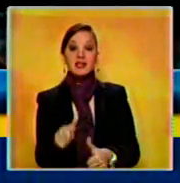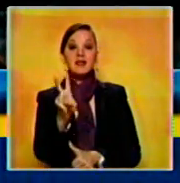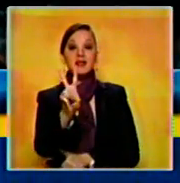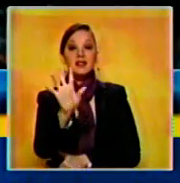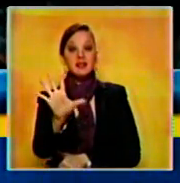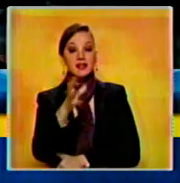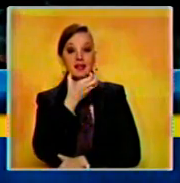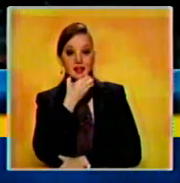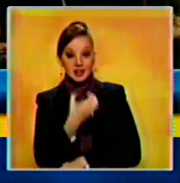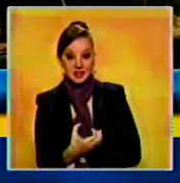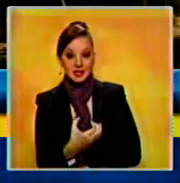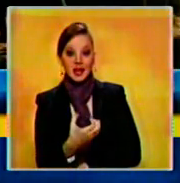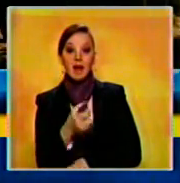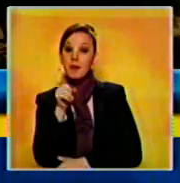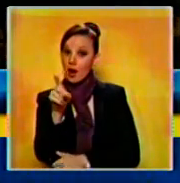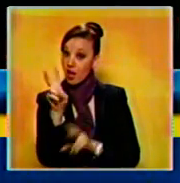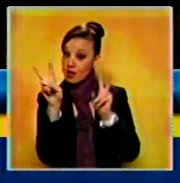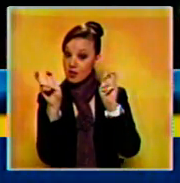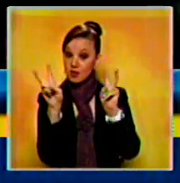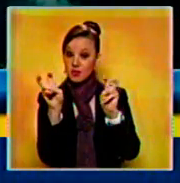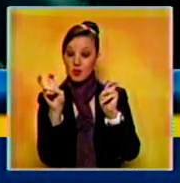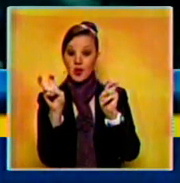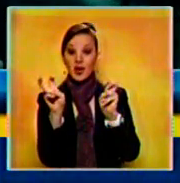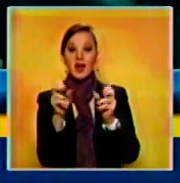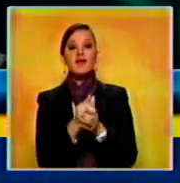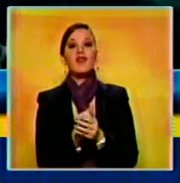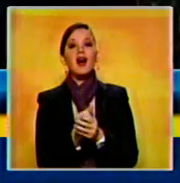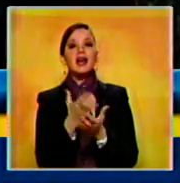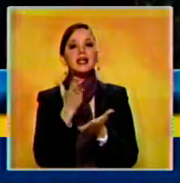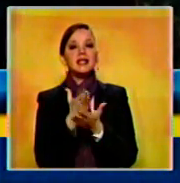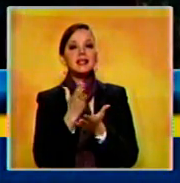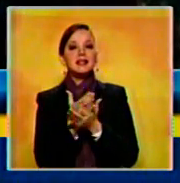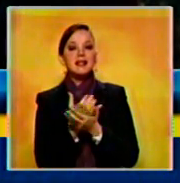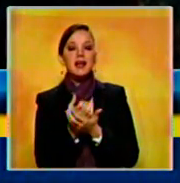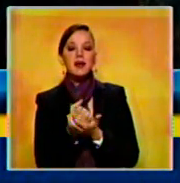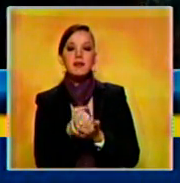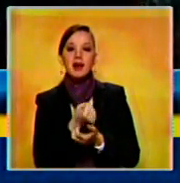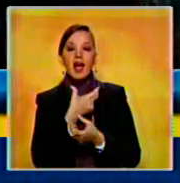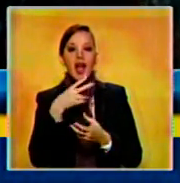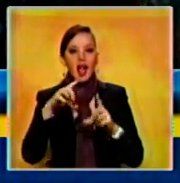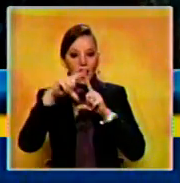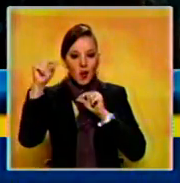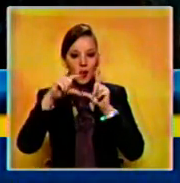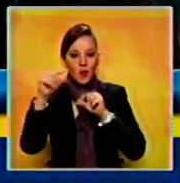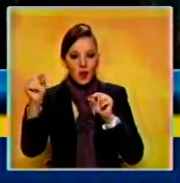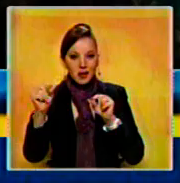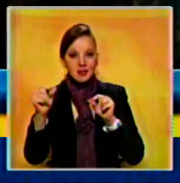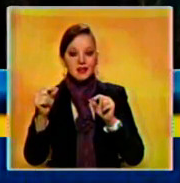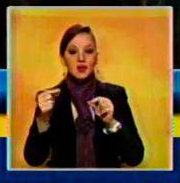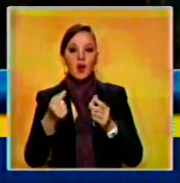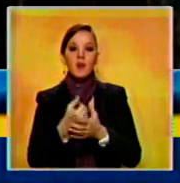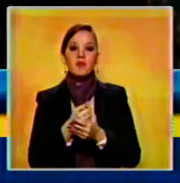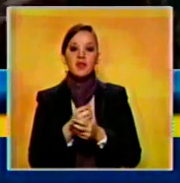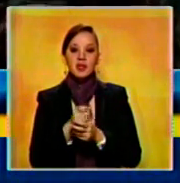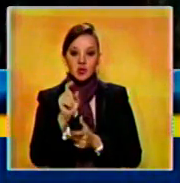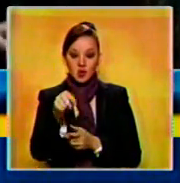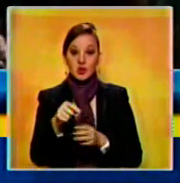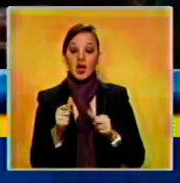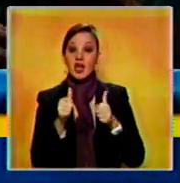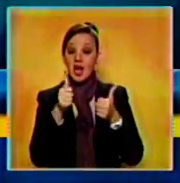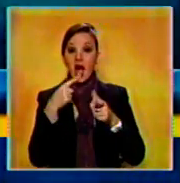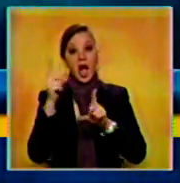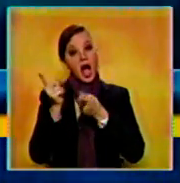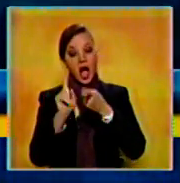de diciembre y le da un giro moderno a los adorados cuentos de hadas de los hermanos Grimm, entrecruzando las historias de algunos